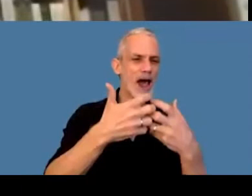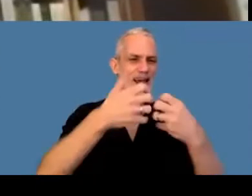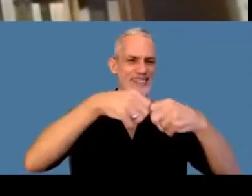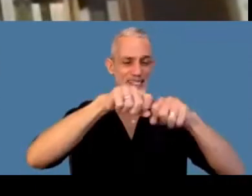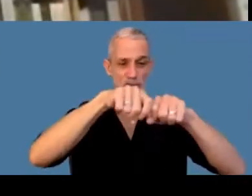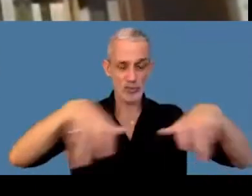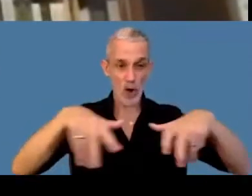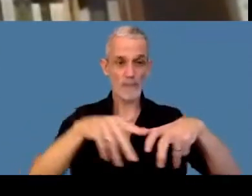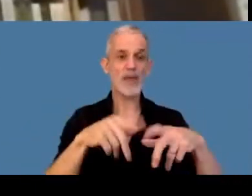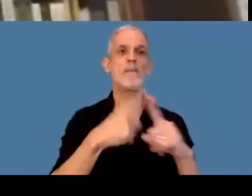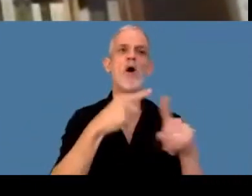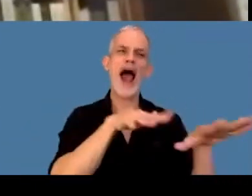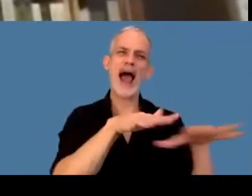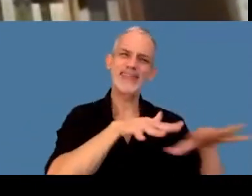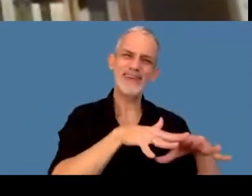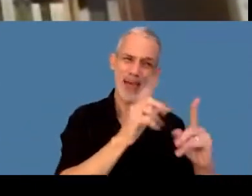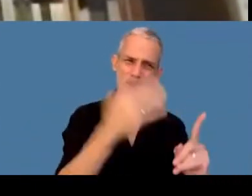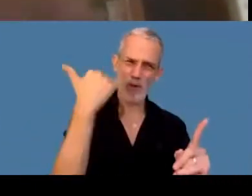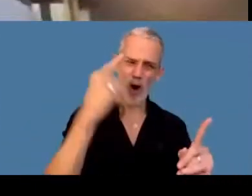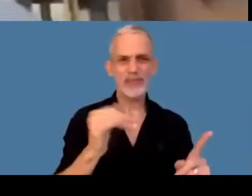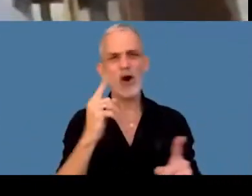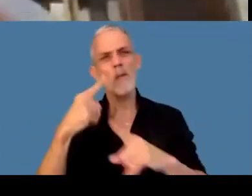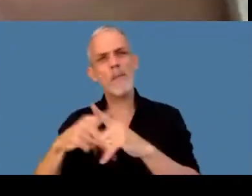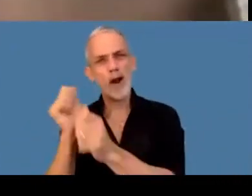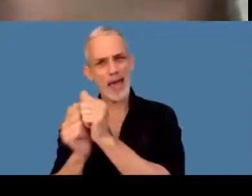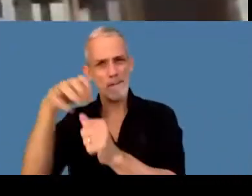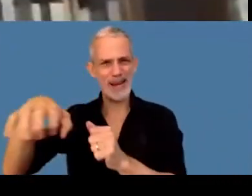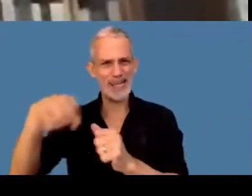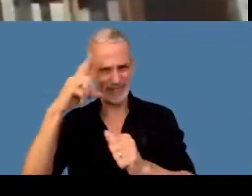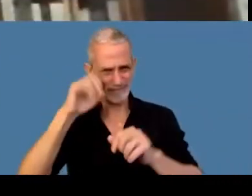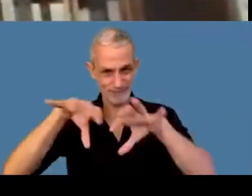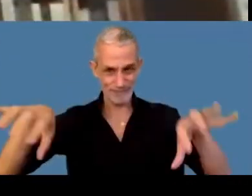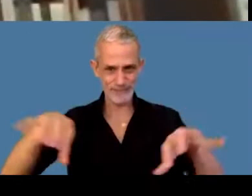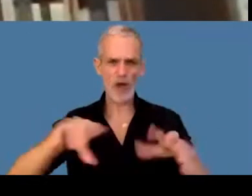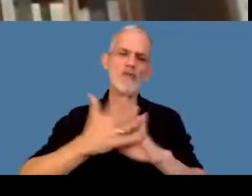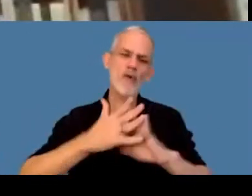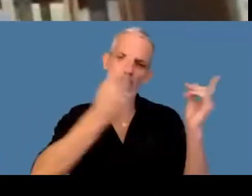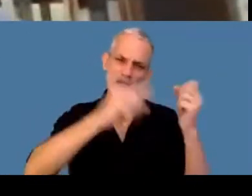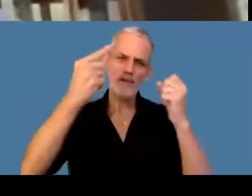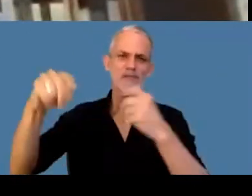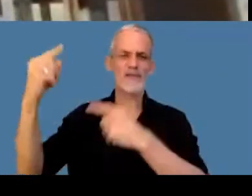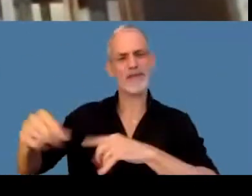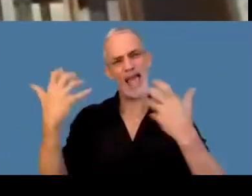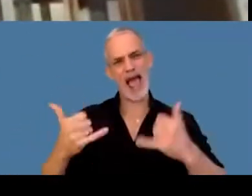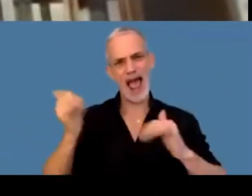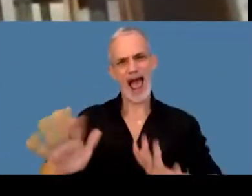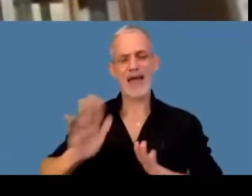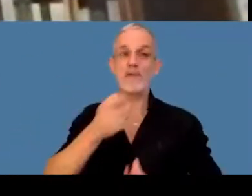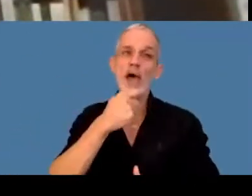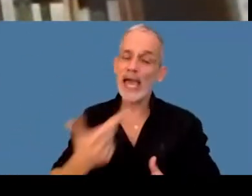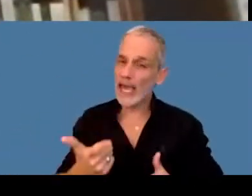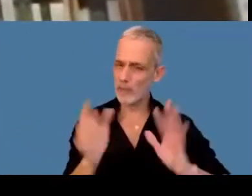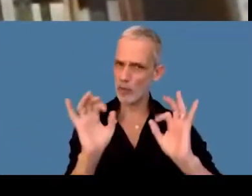por actividad que organización sindical por empresa. Más allá de que hay otras formas, me voy a quedar a título ejemplificativo con estas